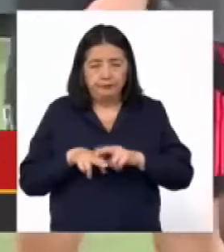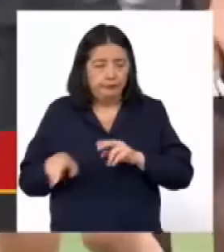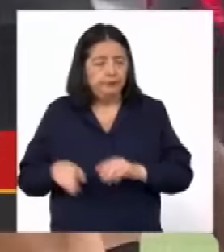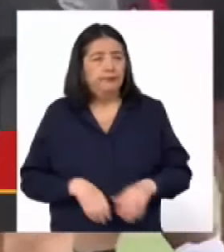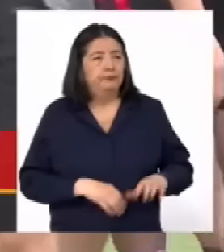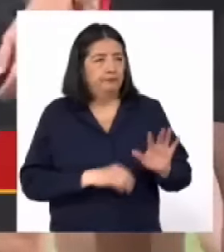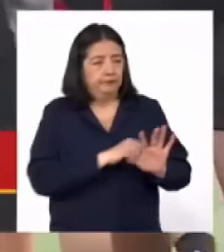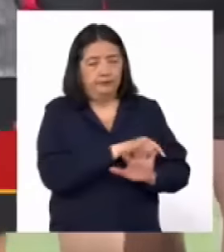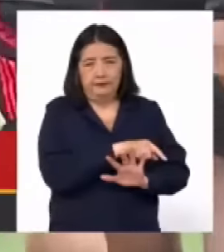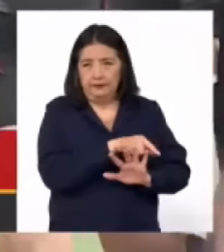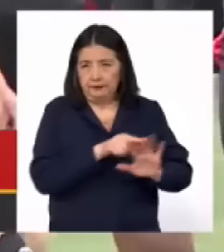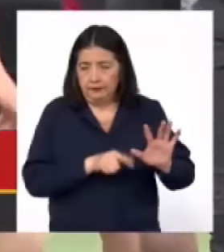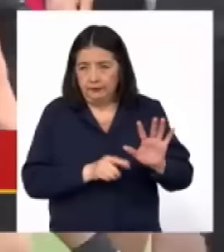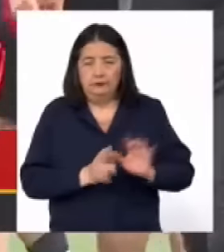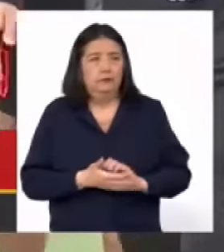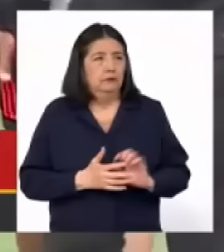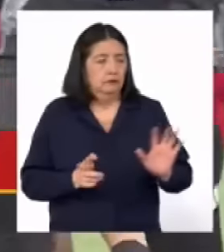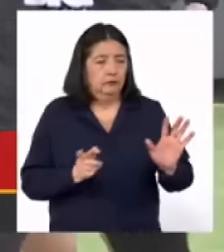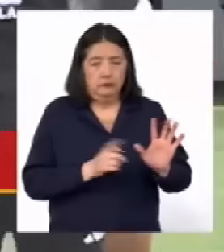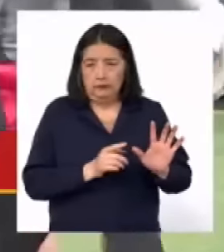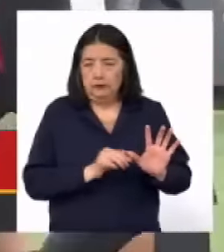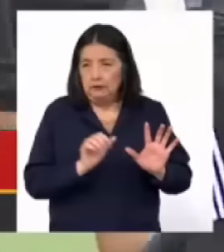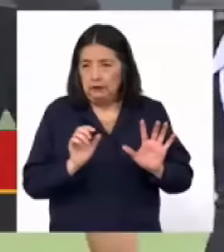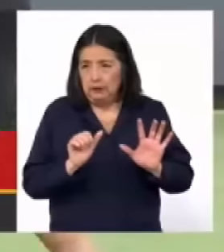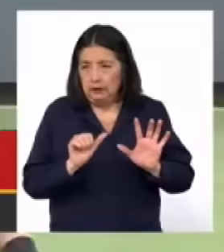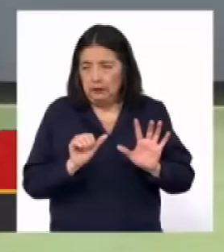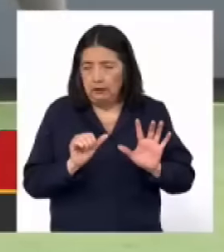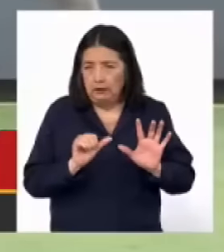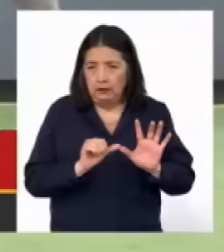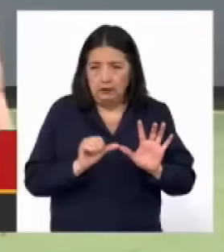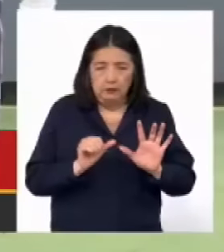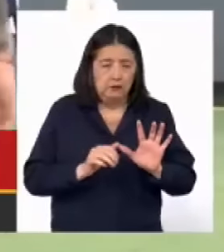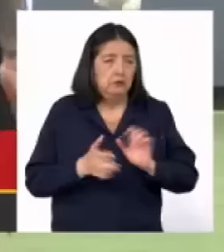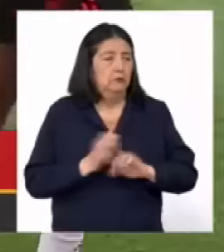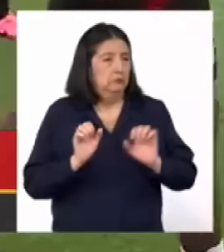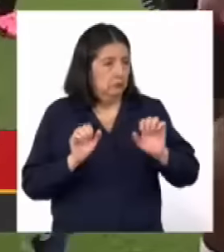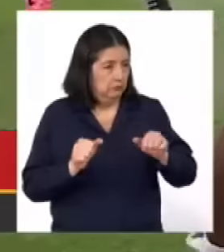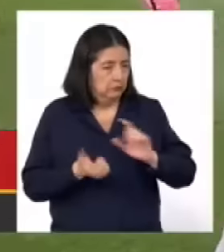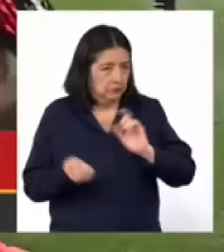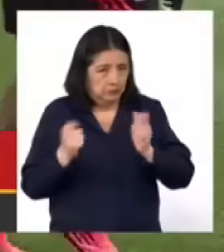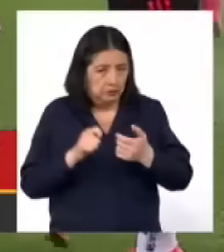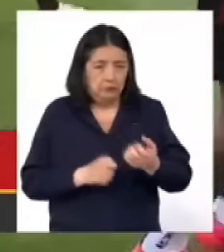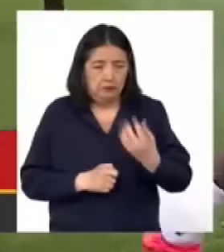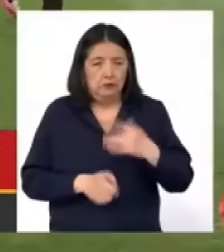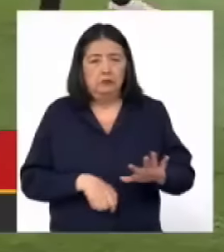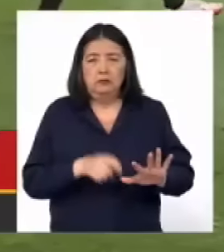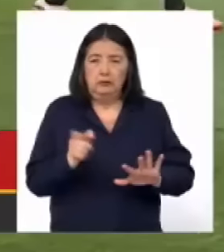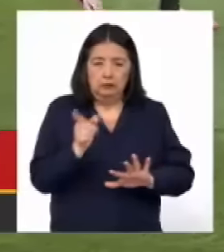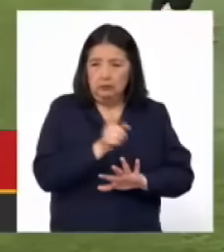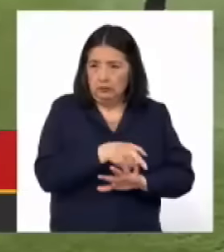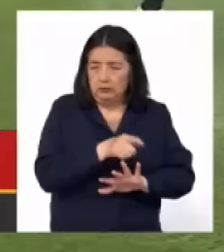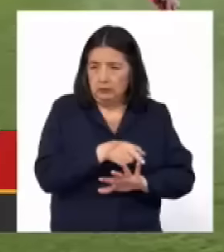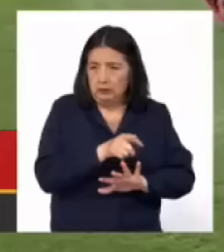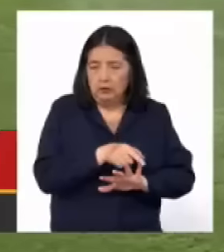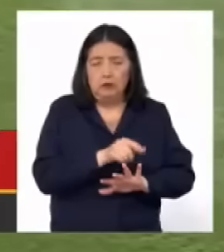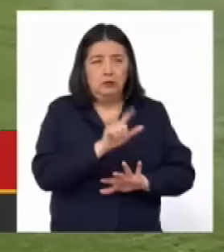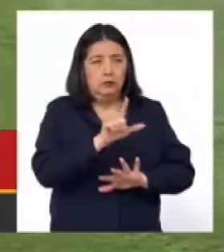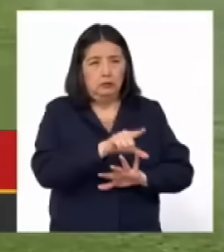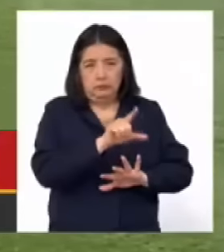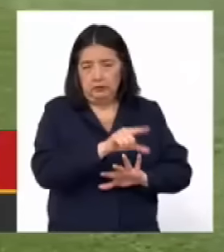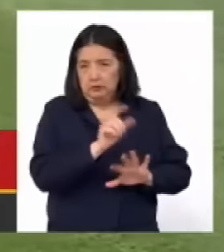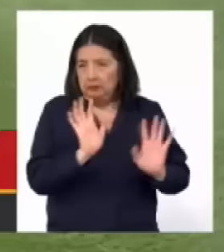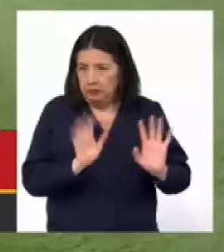Y los carrileros el día de hoy son Advíncula por la derecha, que es uno de los cambios que mencionabas, y el otro es el de Marco López por la